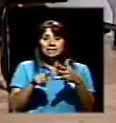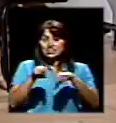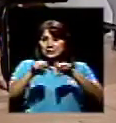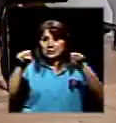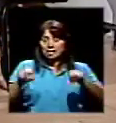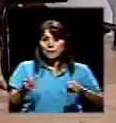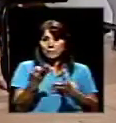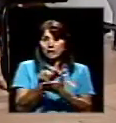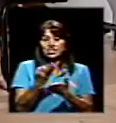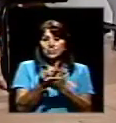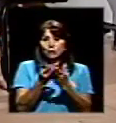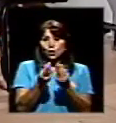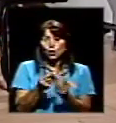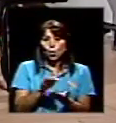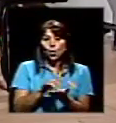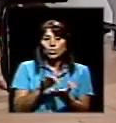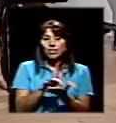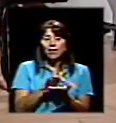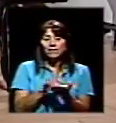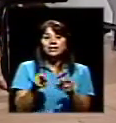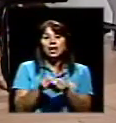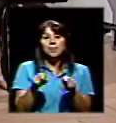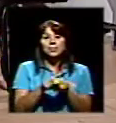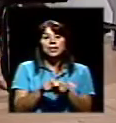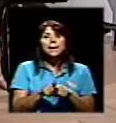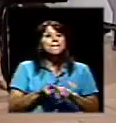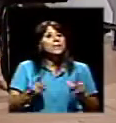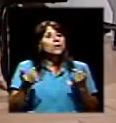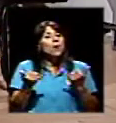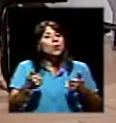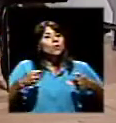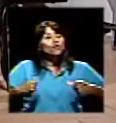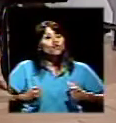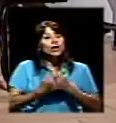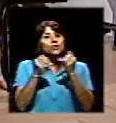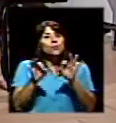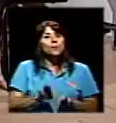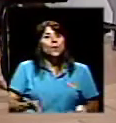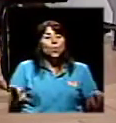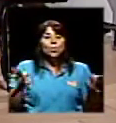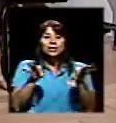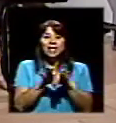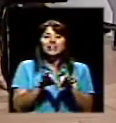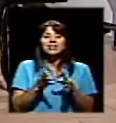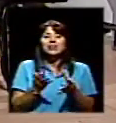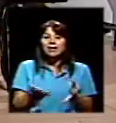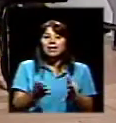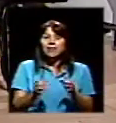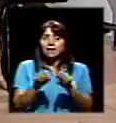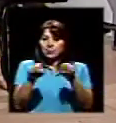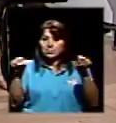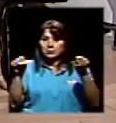aquí hay un reto importantísimo, que es la sostenibilidad financiera del sistema